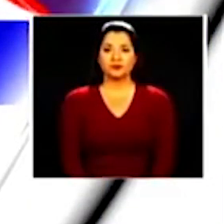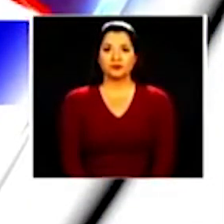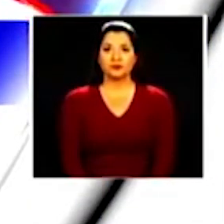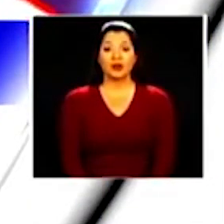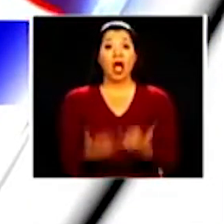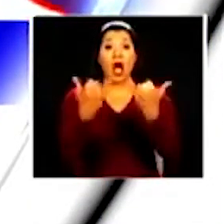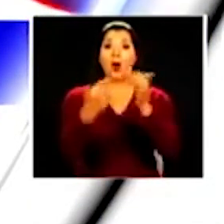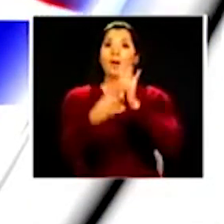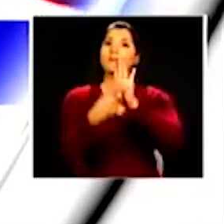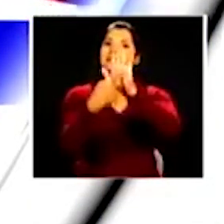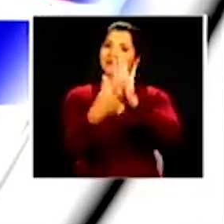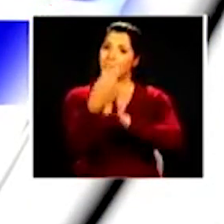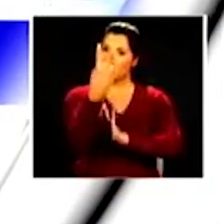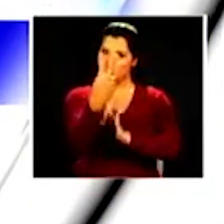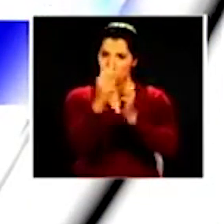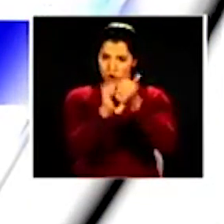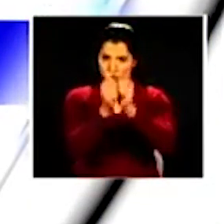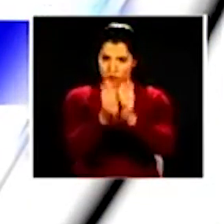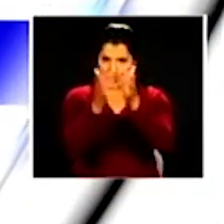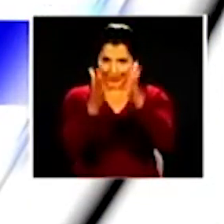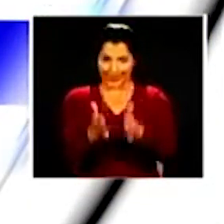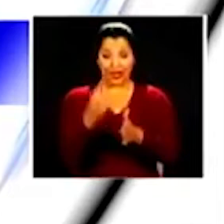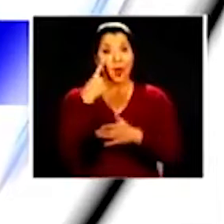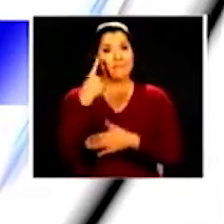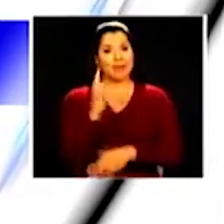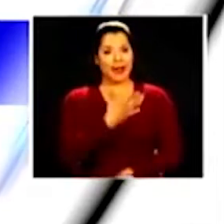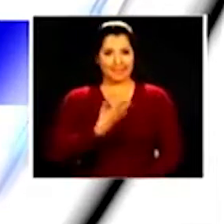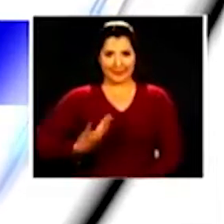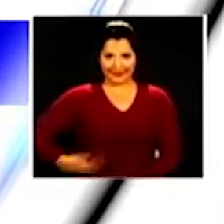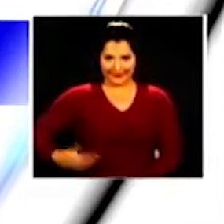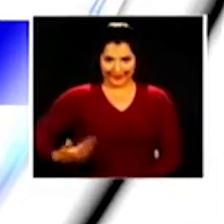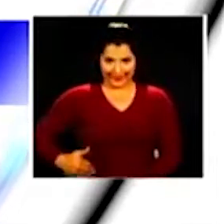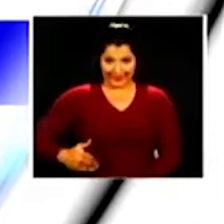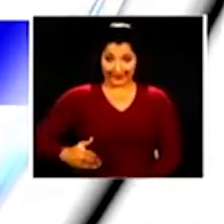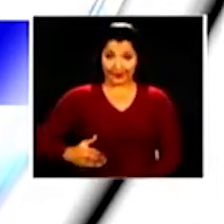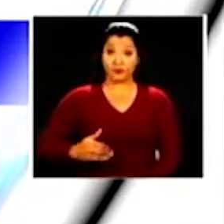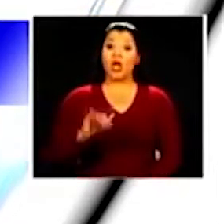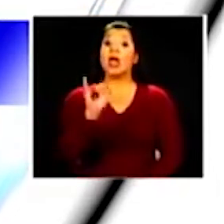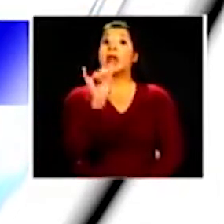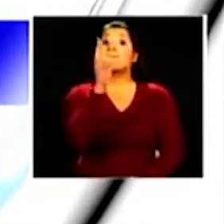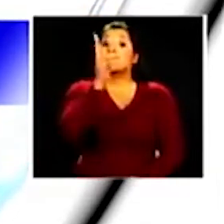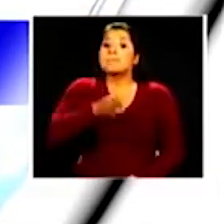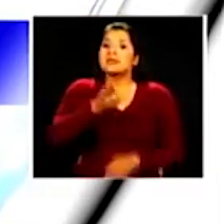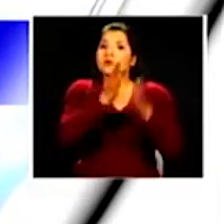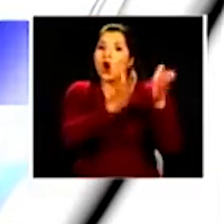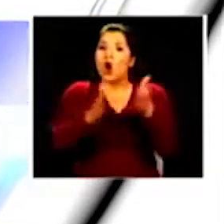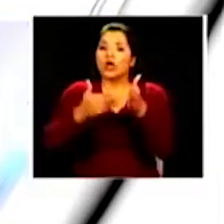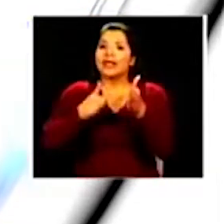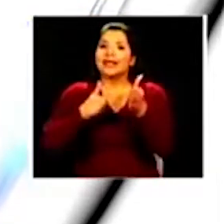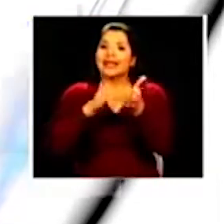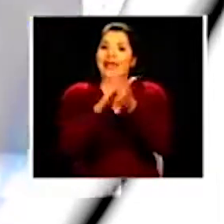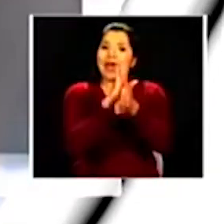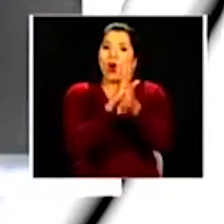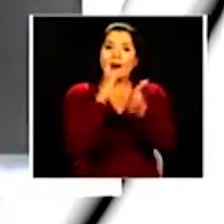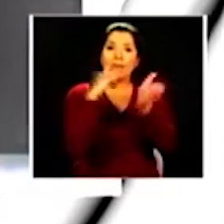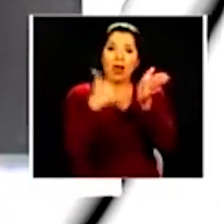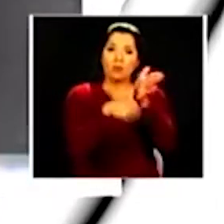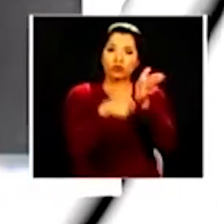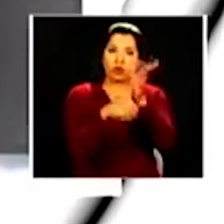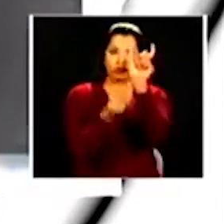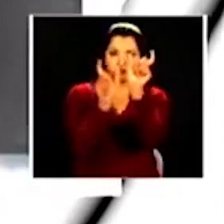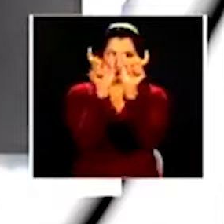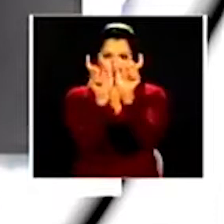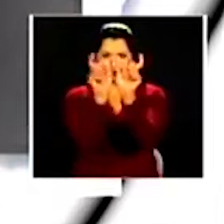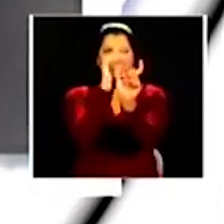Presentamos a los 2 candidatos a la presidencia de la República según el orden de la papeleta electoral. El